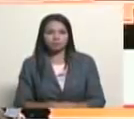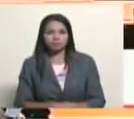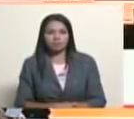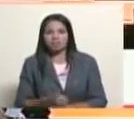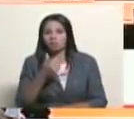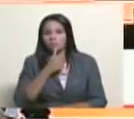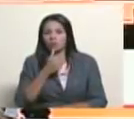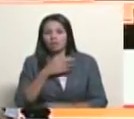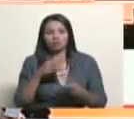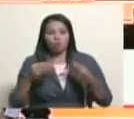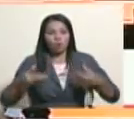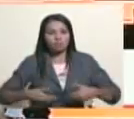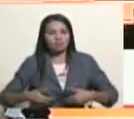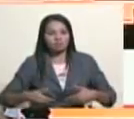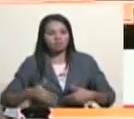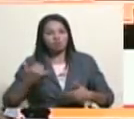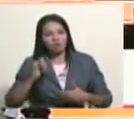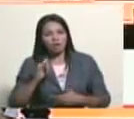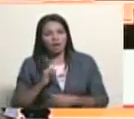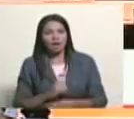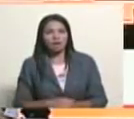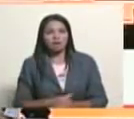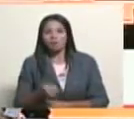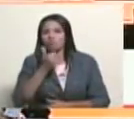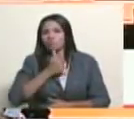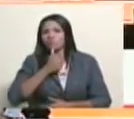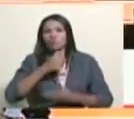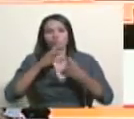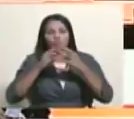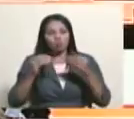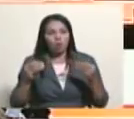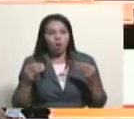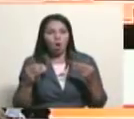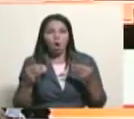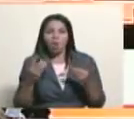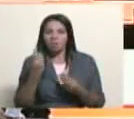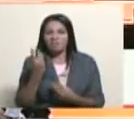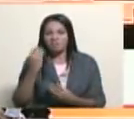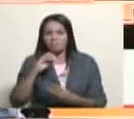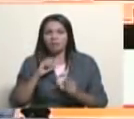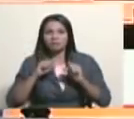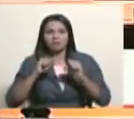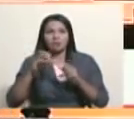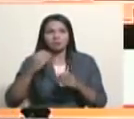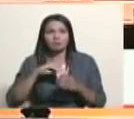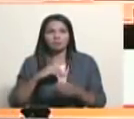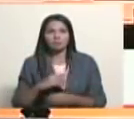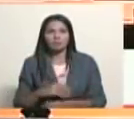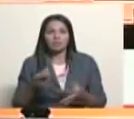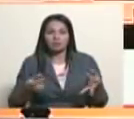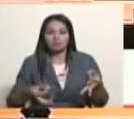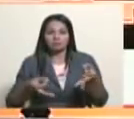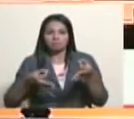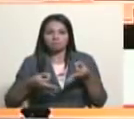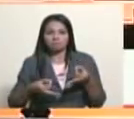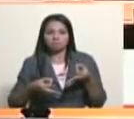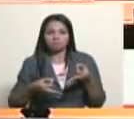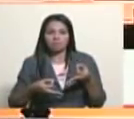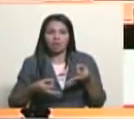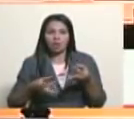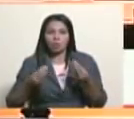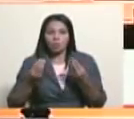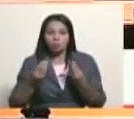Soportar el sacrificio, aguantar y aguantar para seguir avanzando. Así que recibo con